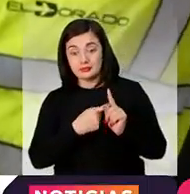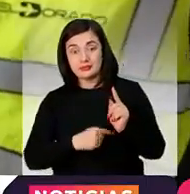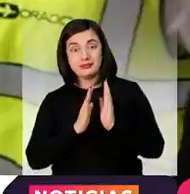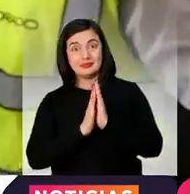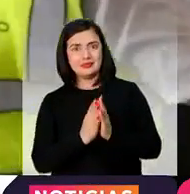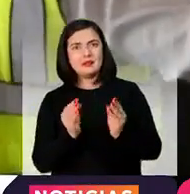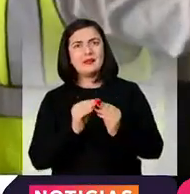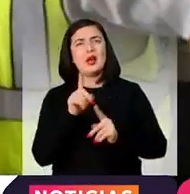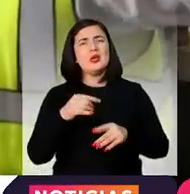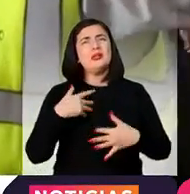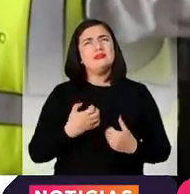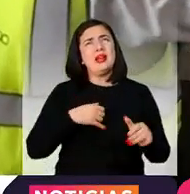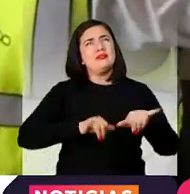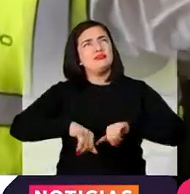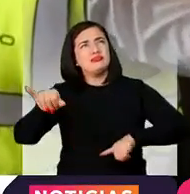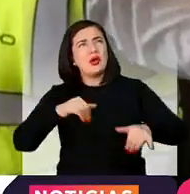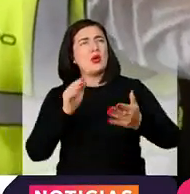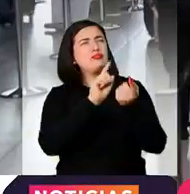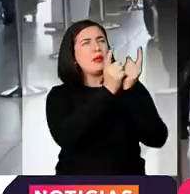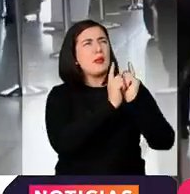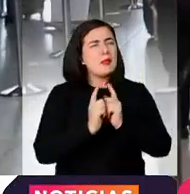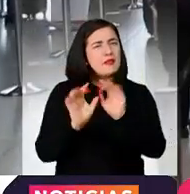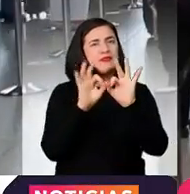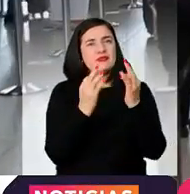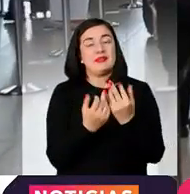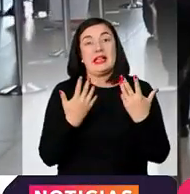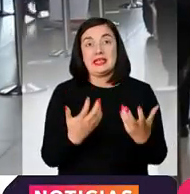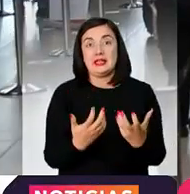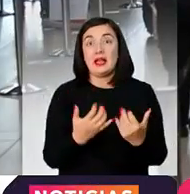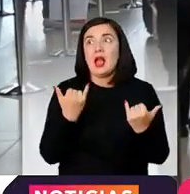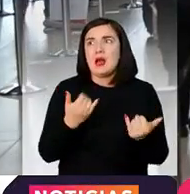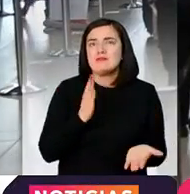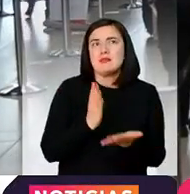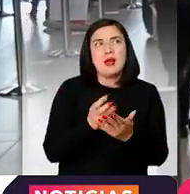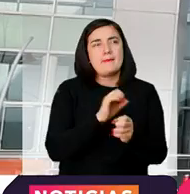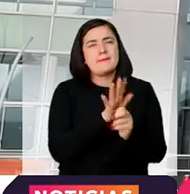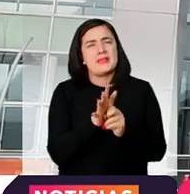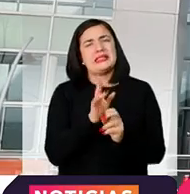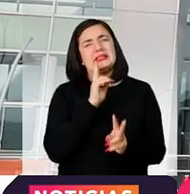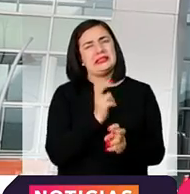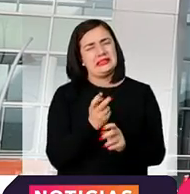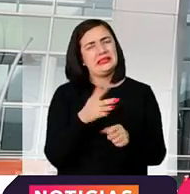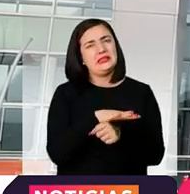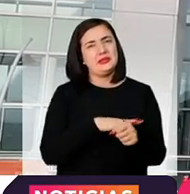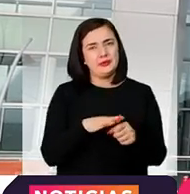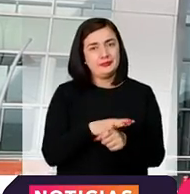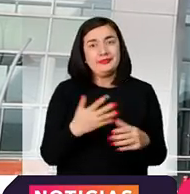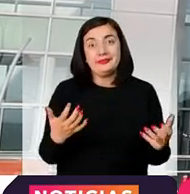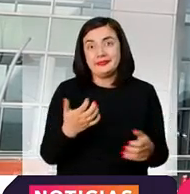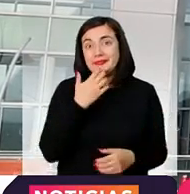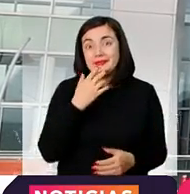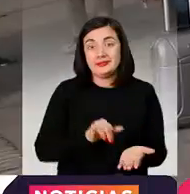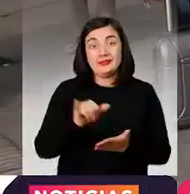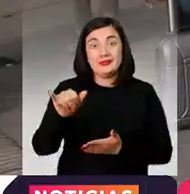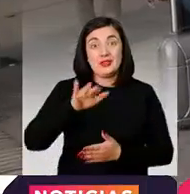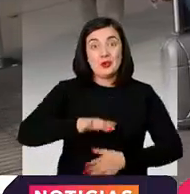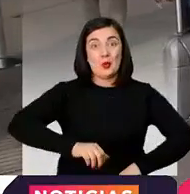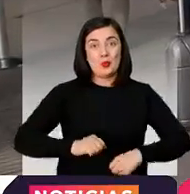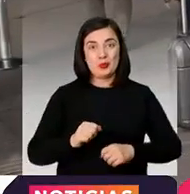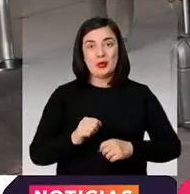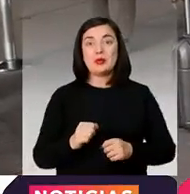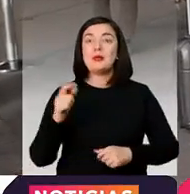viajar y reencontrarse con la familia, pero en tiempos de COVID las condiciones cambian. En el caso del aeropuerto de Bogotá, el ingreso tiene